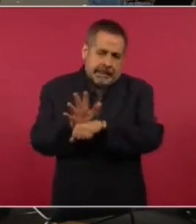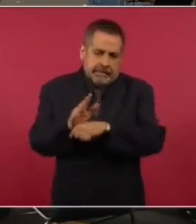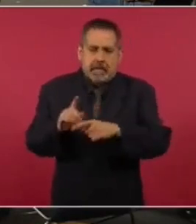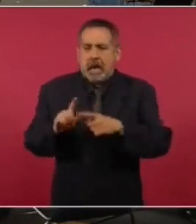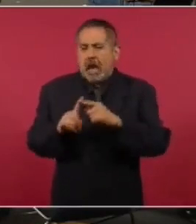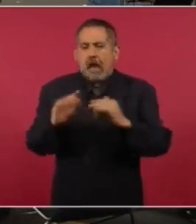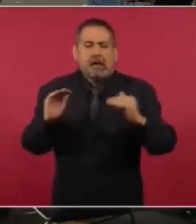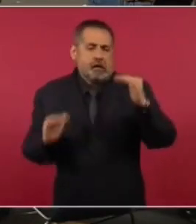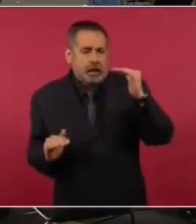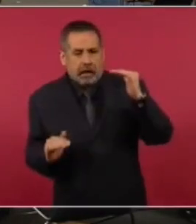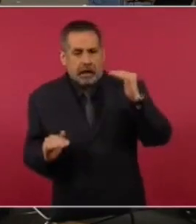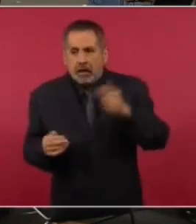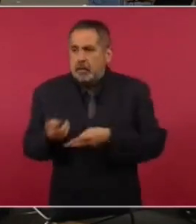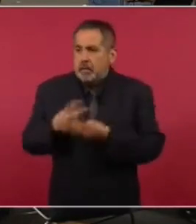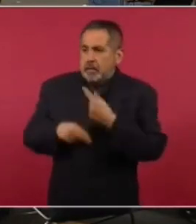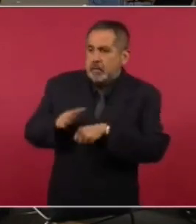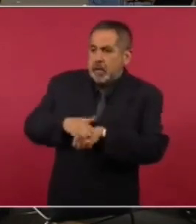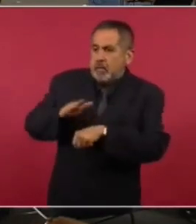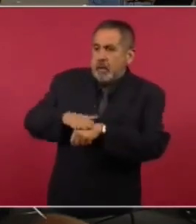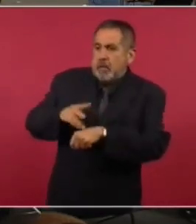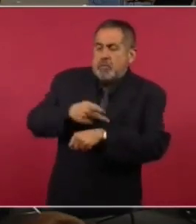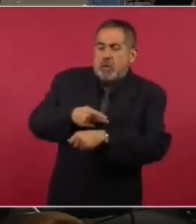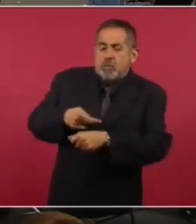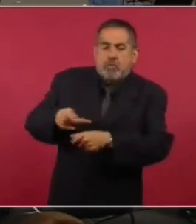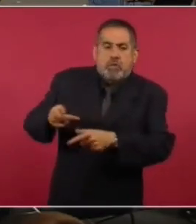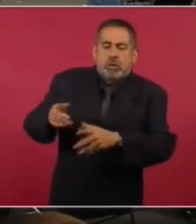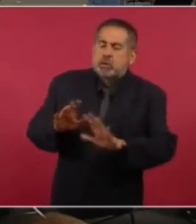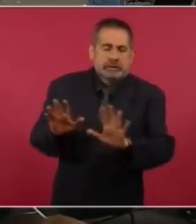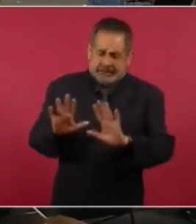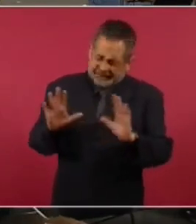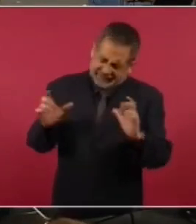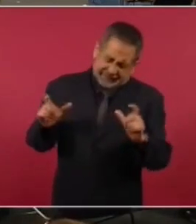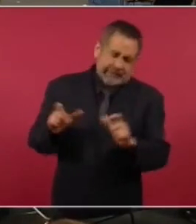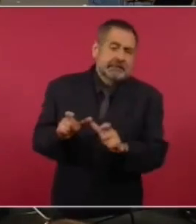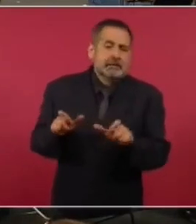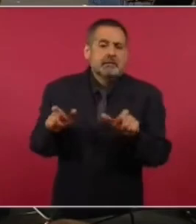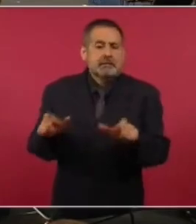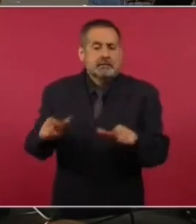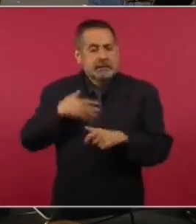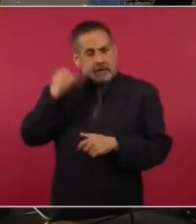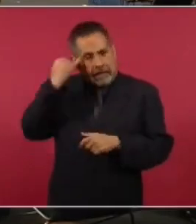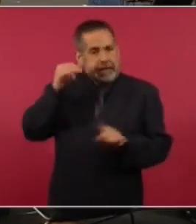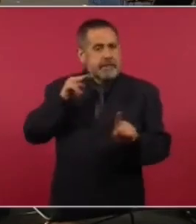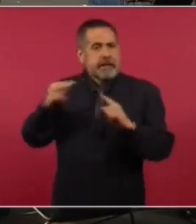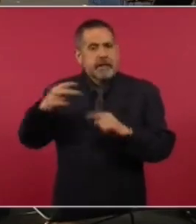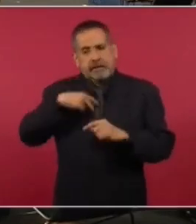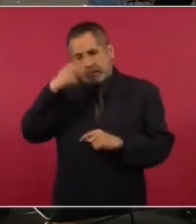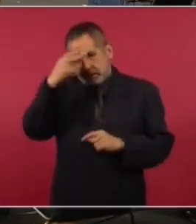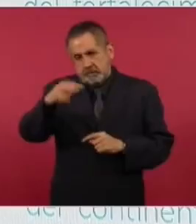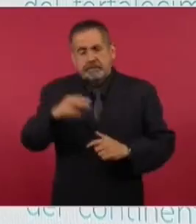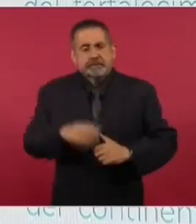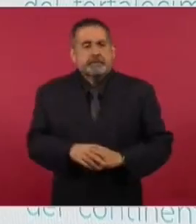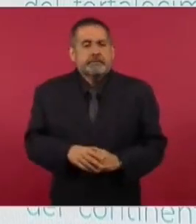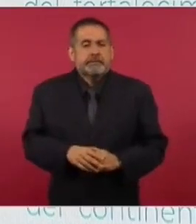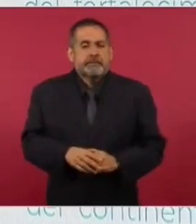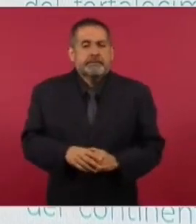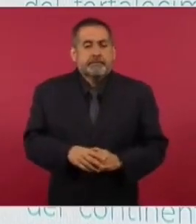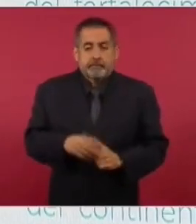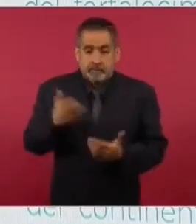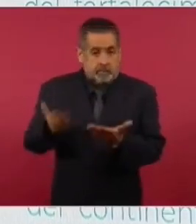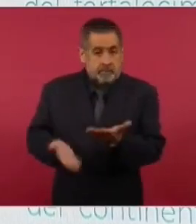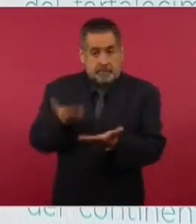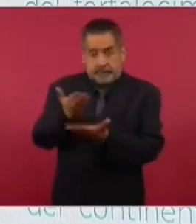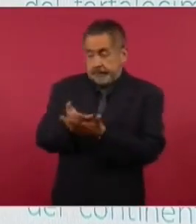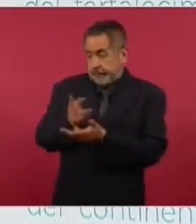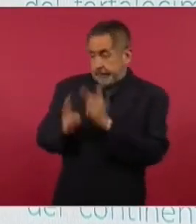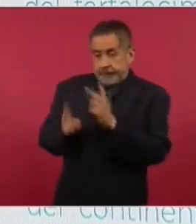las desigualdades que hay. Esta es la más importante prioridad desde la perspectiva mexicana. Se va a proponer, así lo